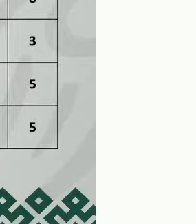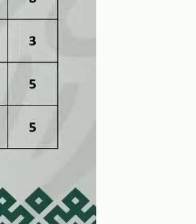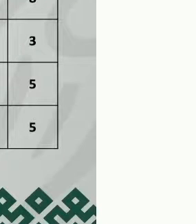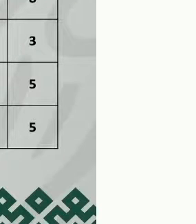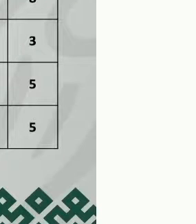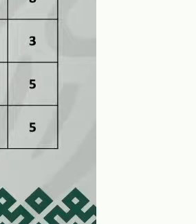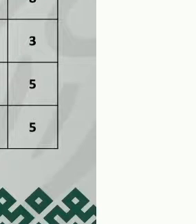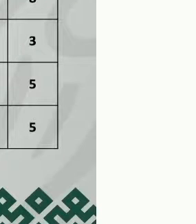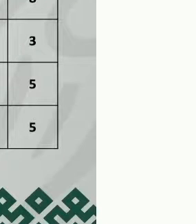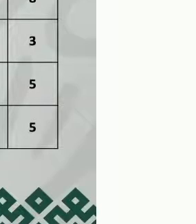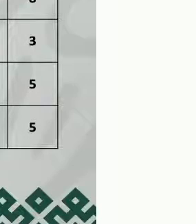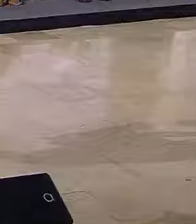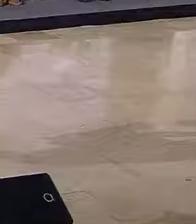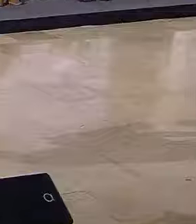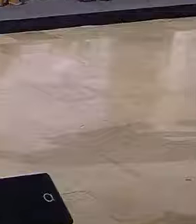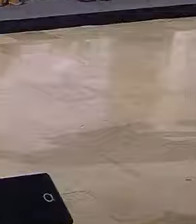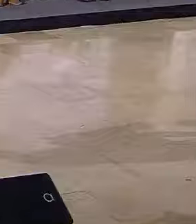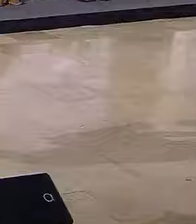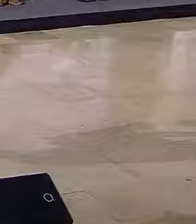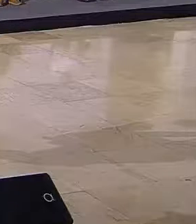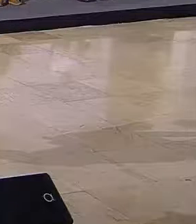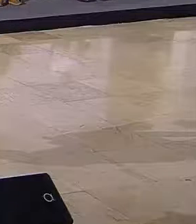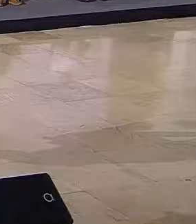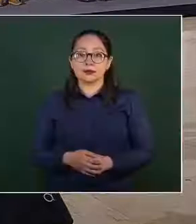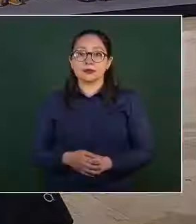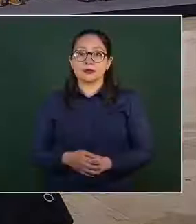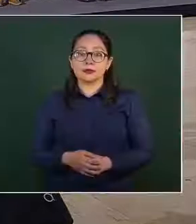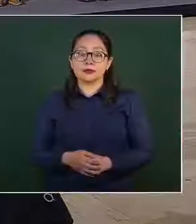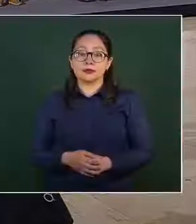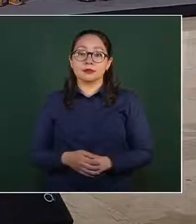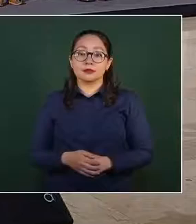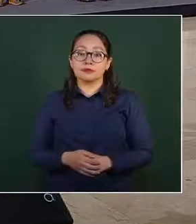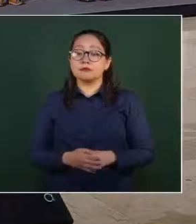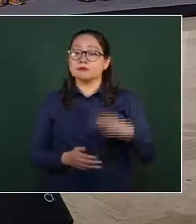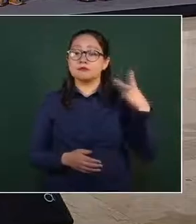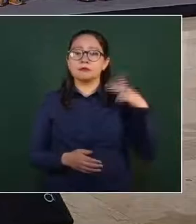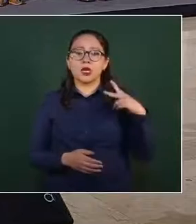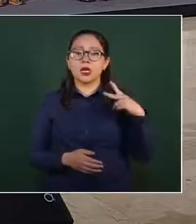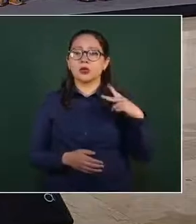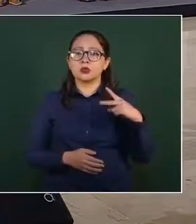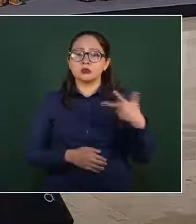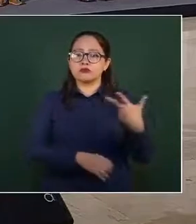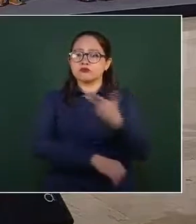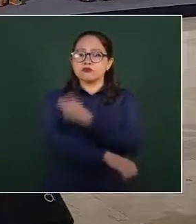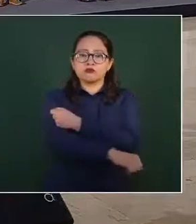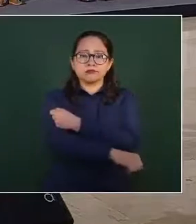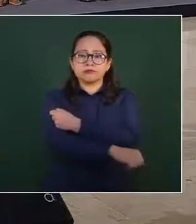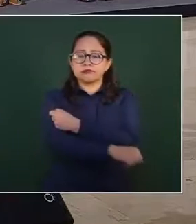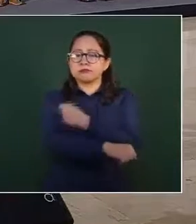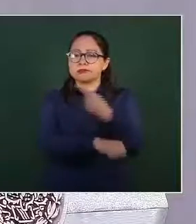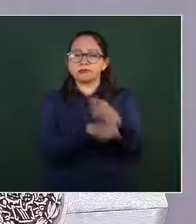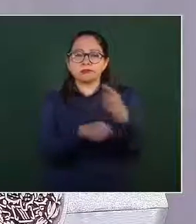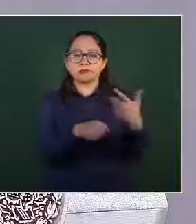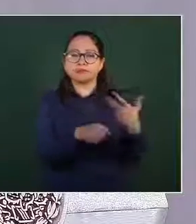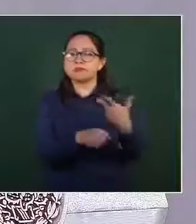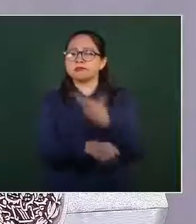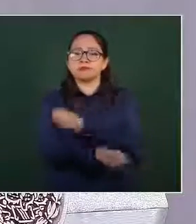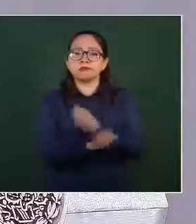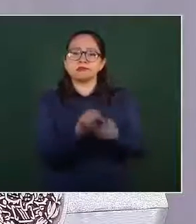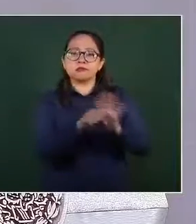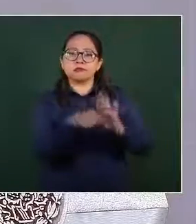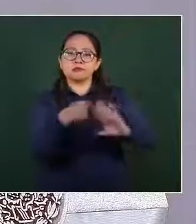tanto, nosotros en Veracruz concluiríamos antes del 20 de octubre. Le agradecemos mucho, porque esta